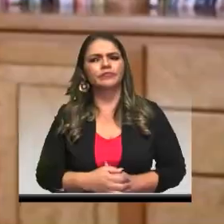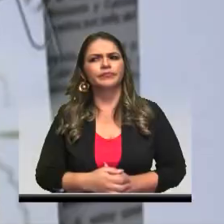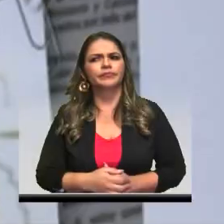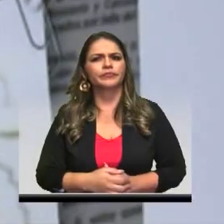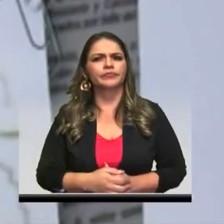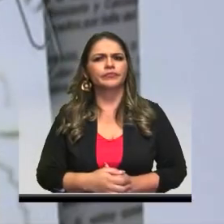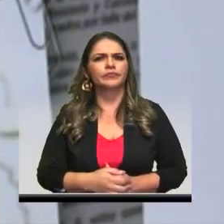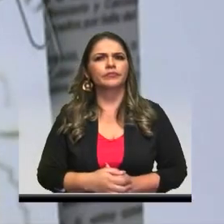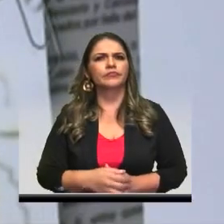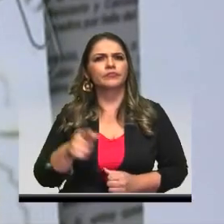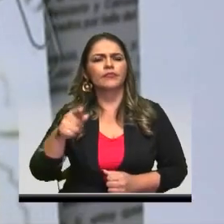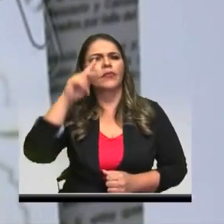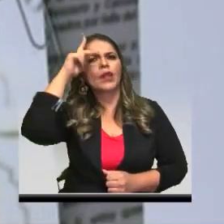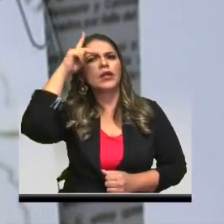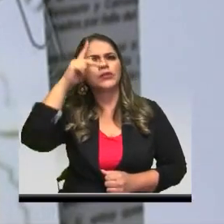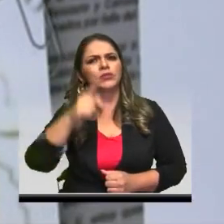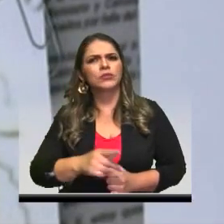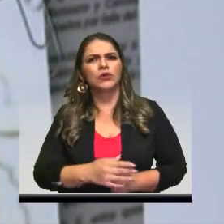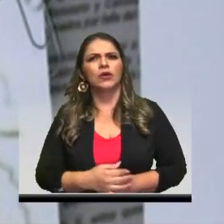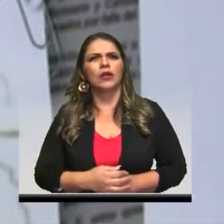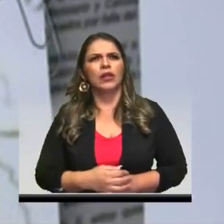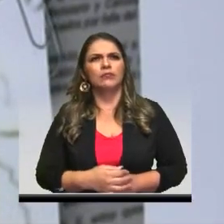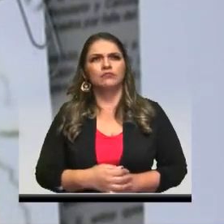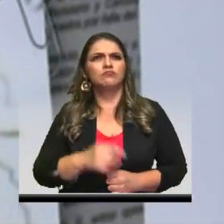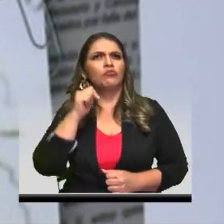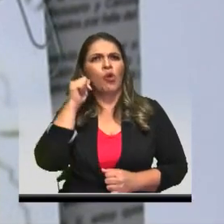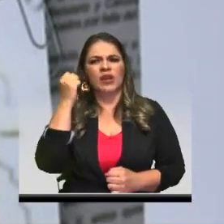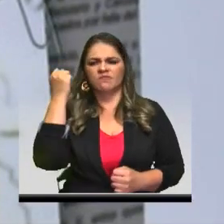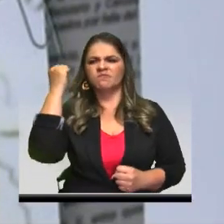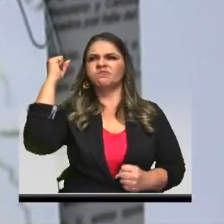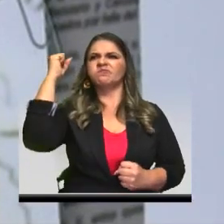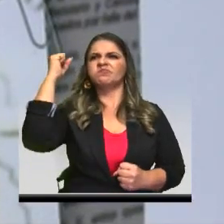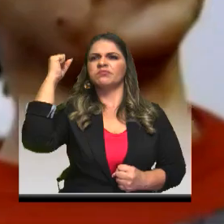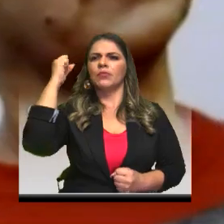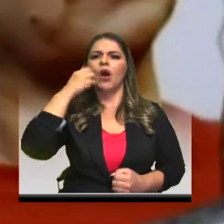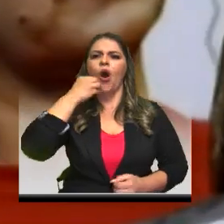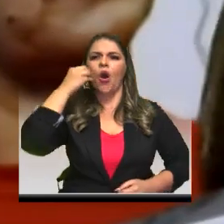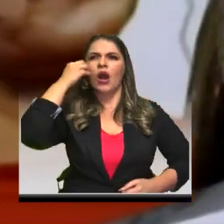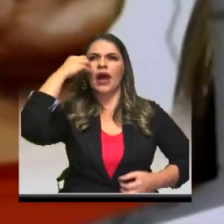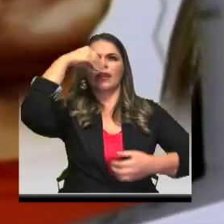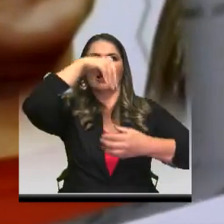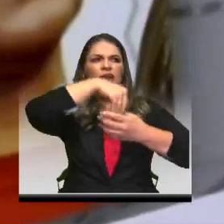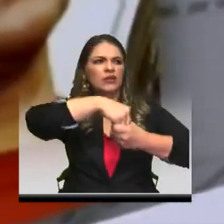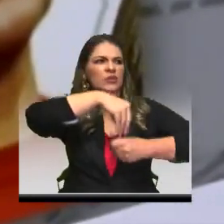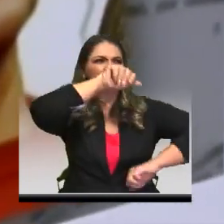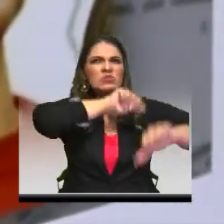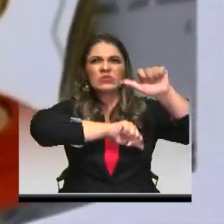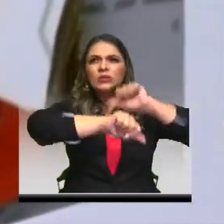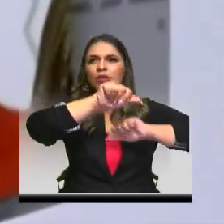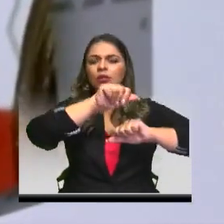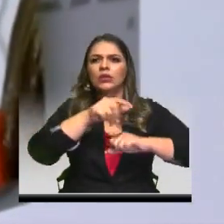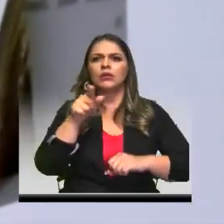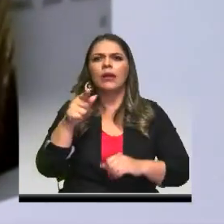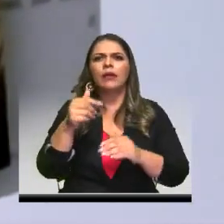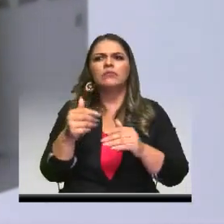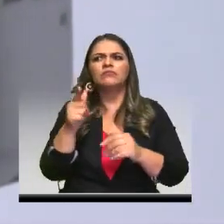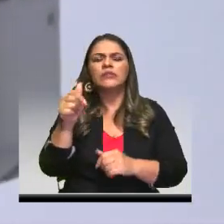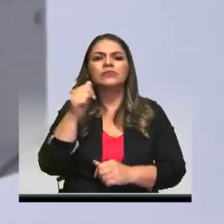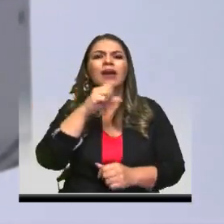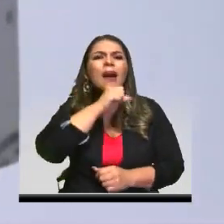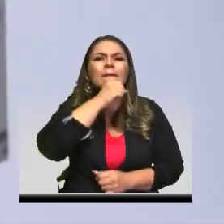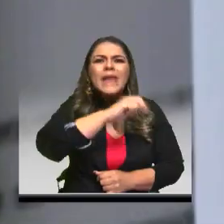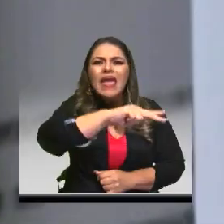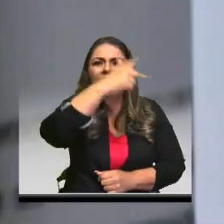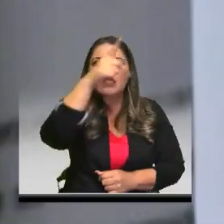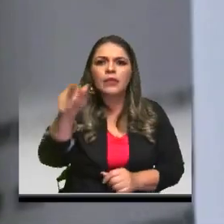mujer profesional de la lucha libre que se convierte en empleada doméstica y después en una asesina serial de adultas